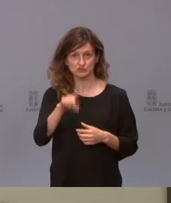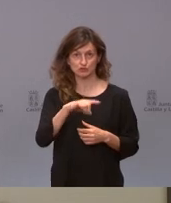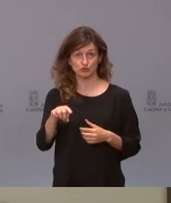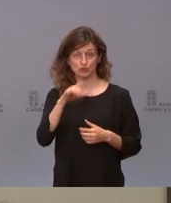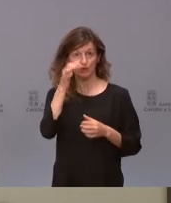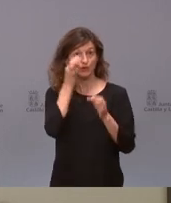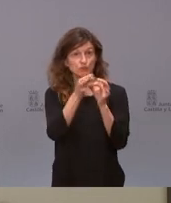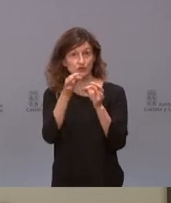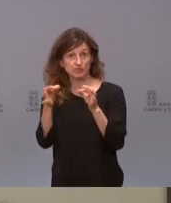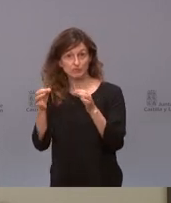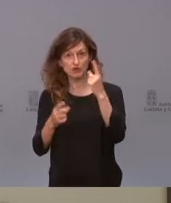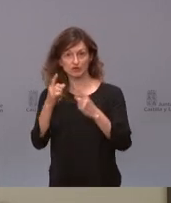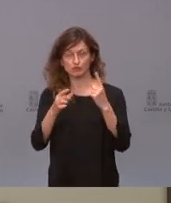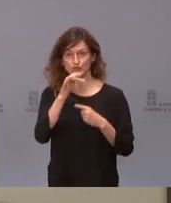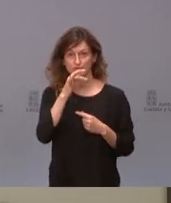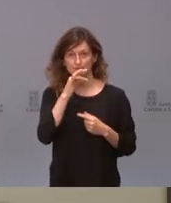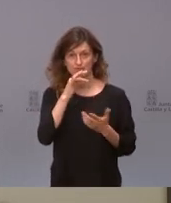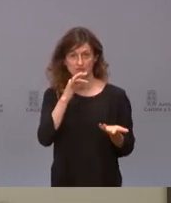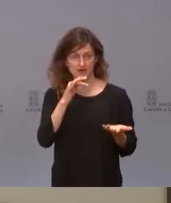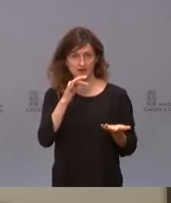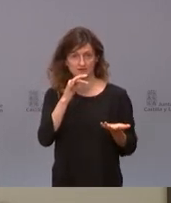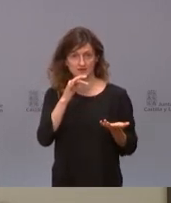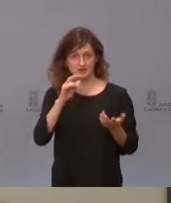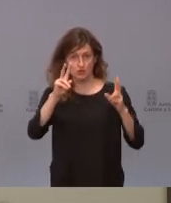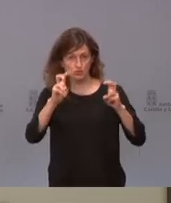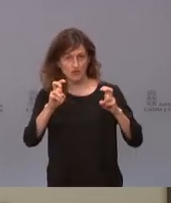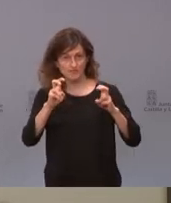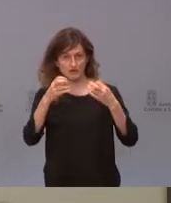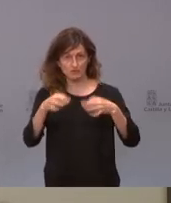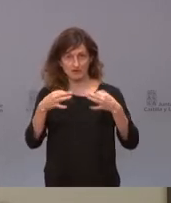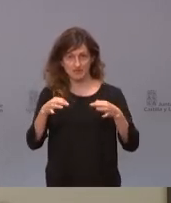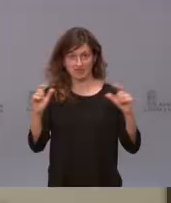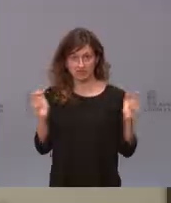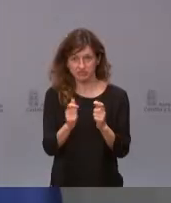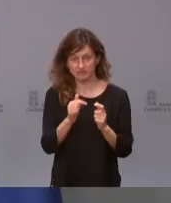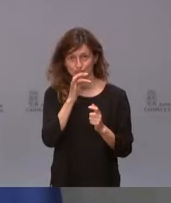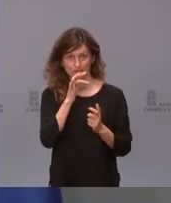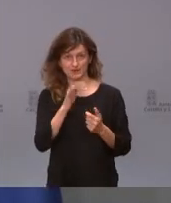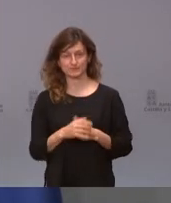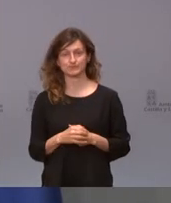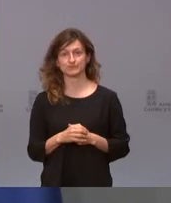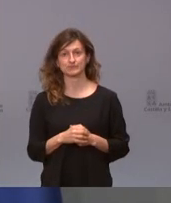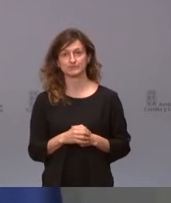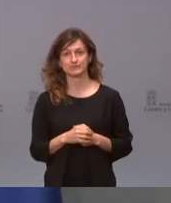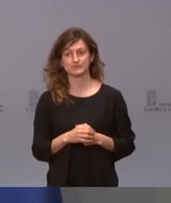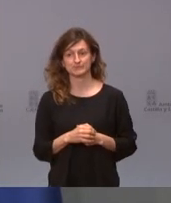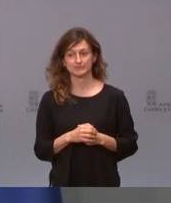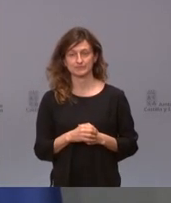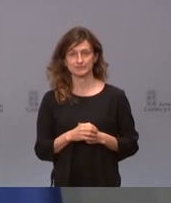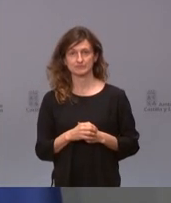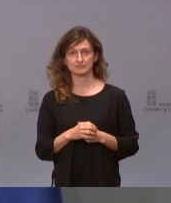municipios que todavía están muy lejos de esa nueva normalidad que se llama gracias bueno pues evidentemente